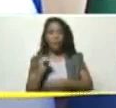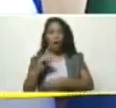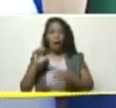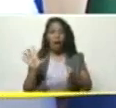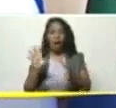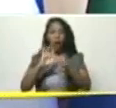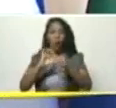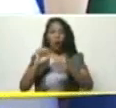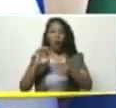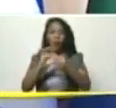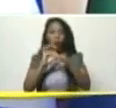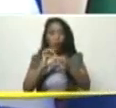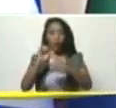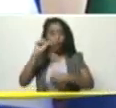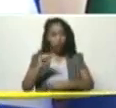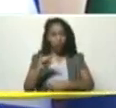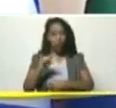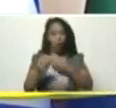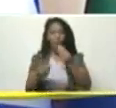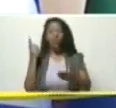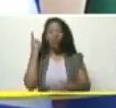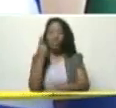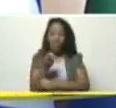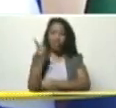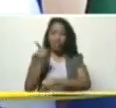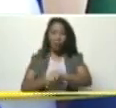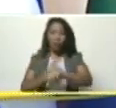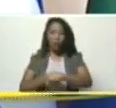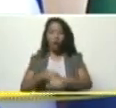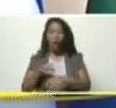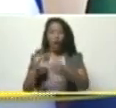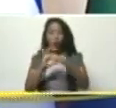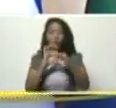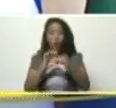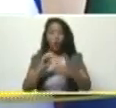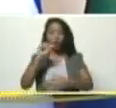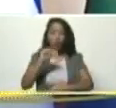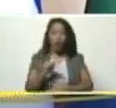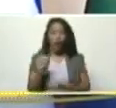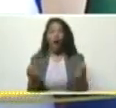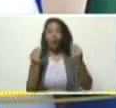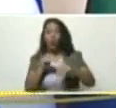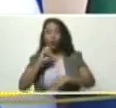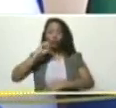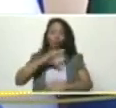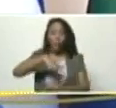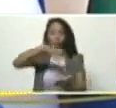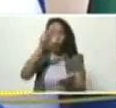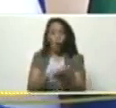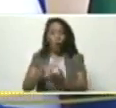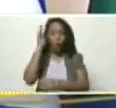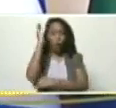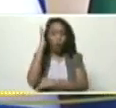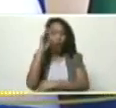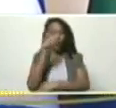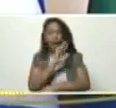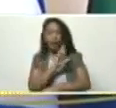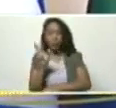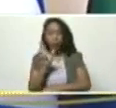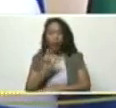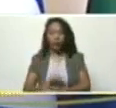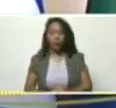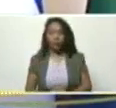se retome, como debe retomarse en su momento la UNASUR, como pacto histórico aprobado por los congresos de la República.